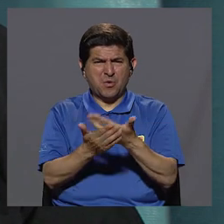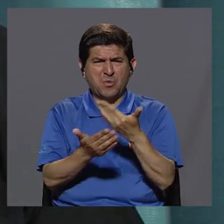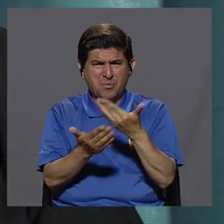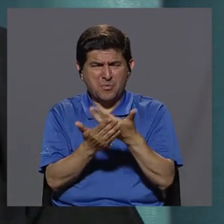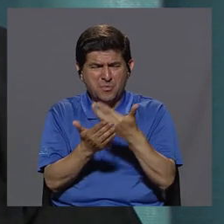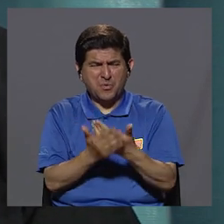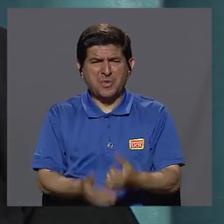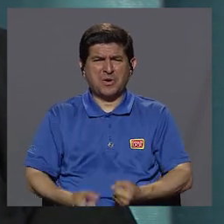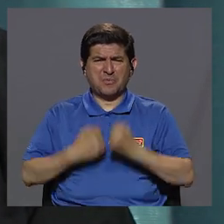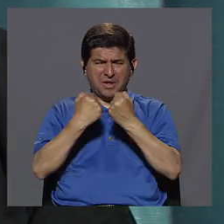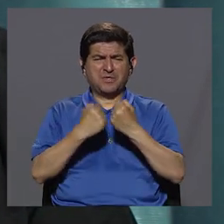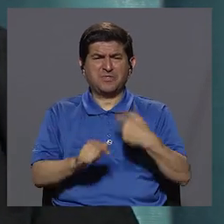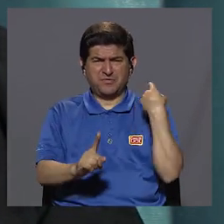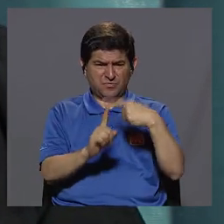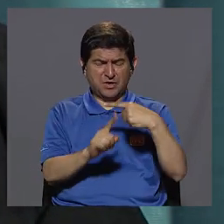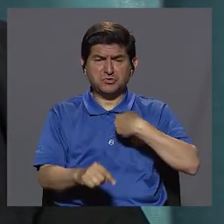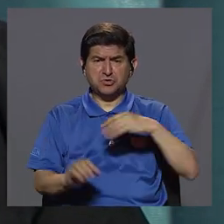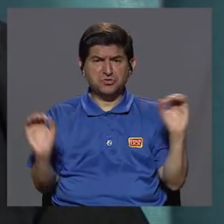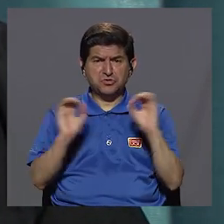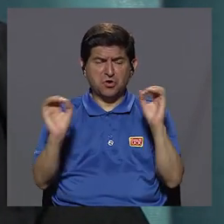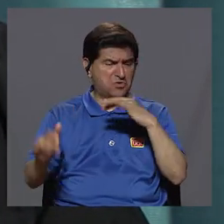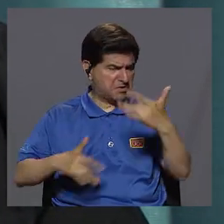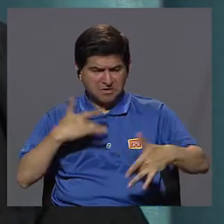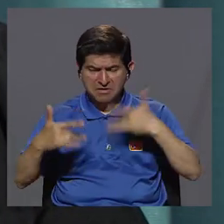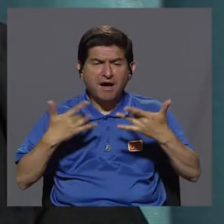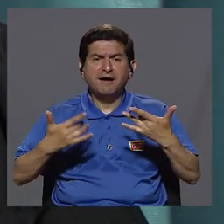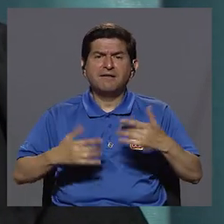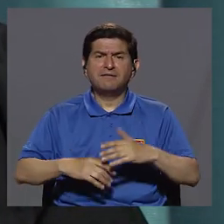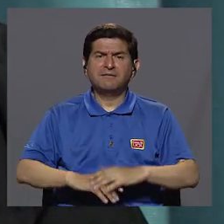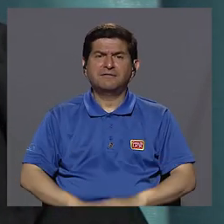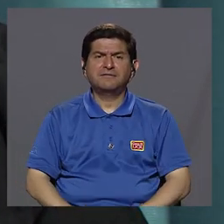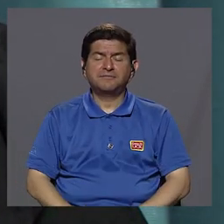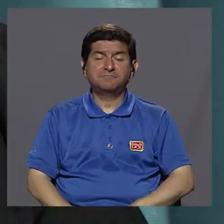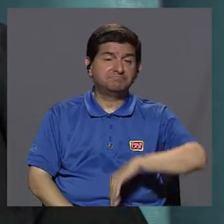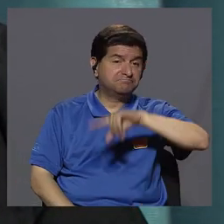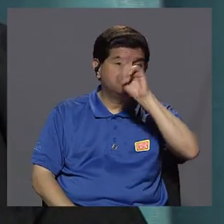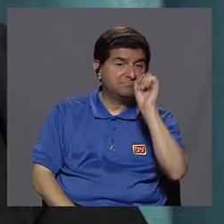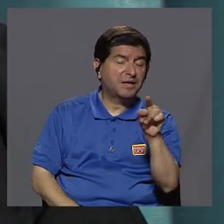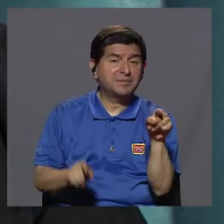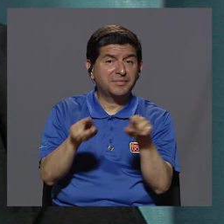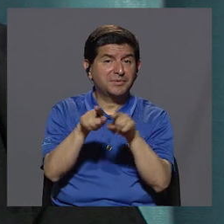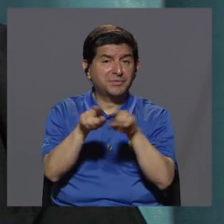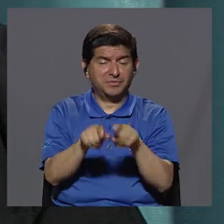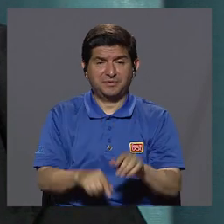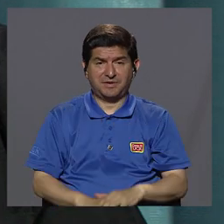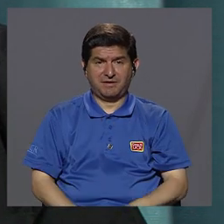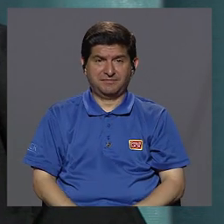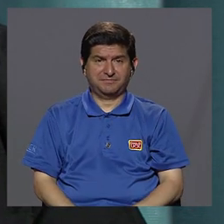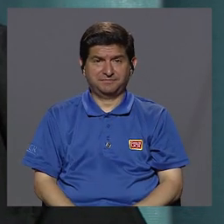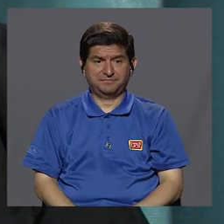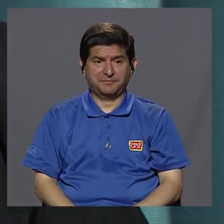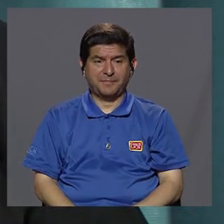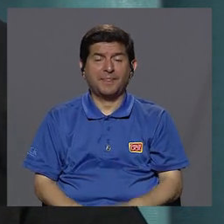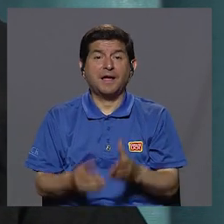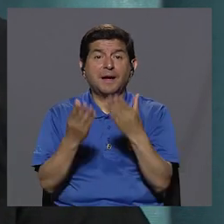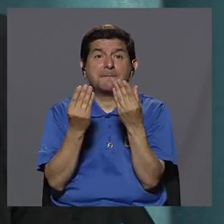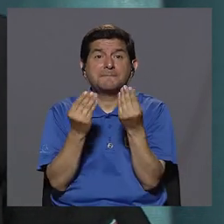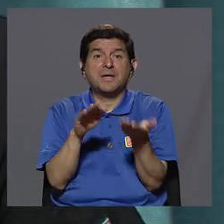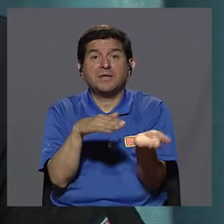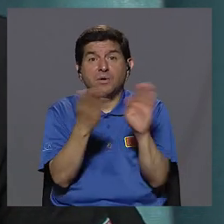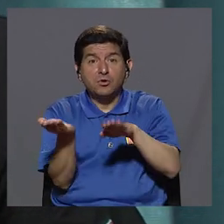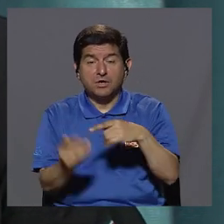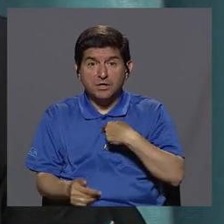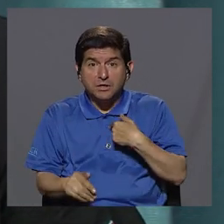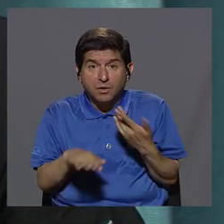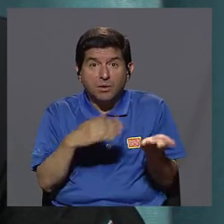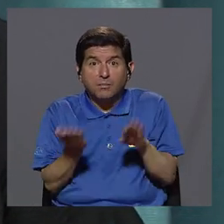positivas y yo en ningún momento sentí nada te preguntan también básicamente el miedo a morir se voy a